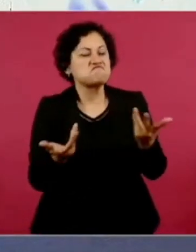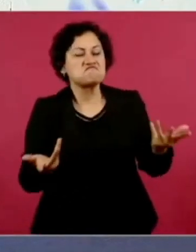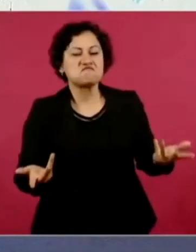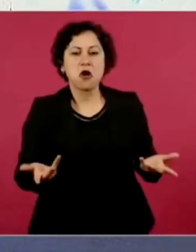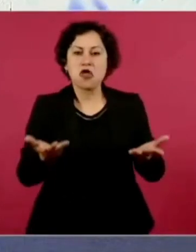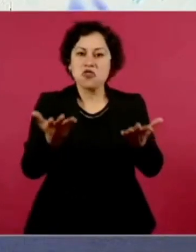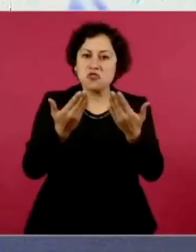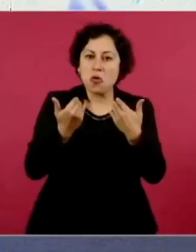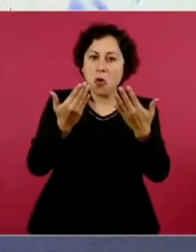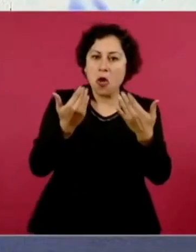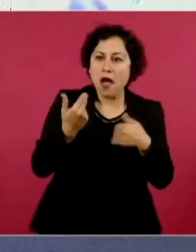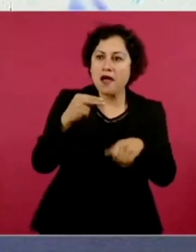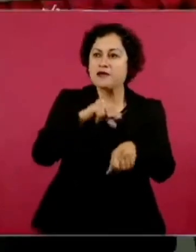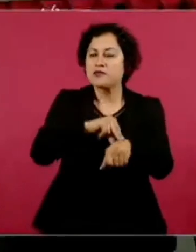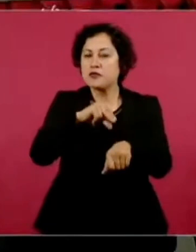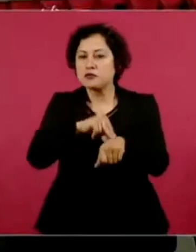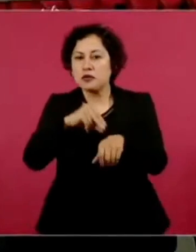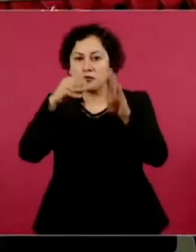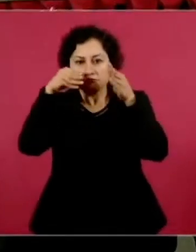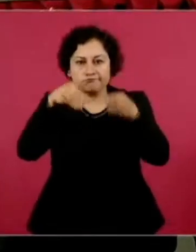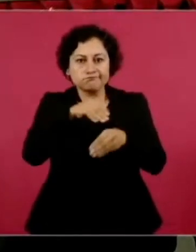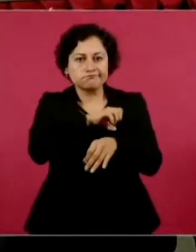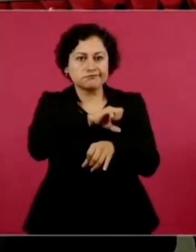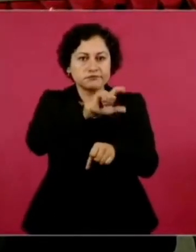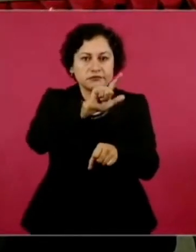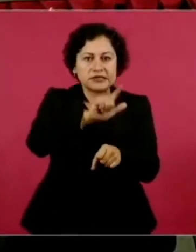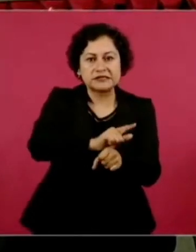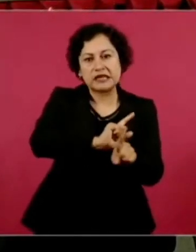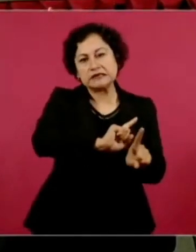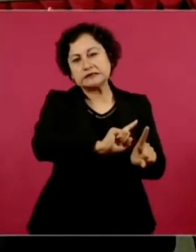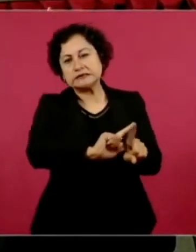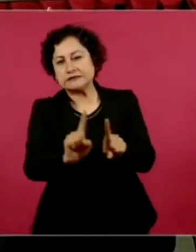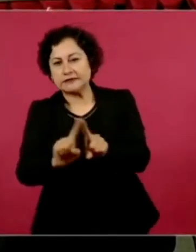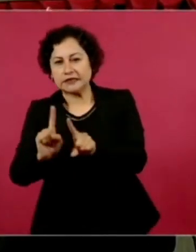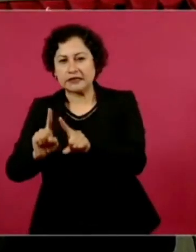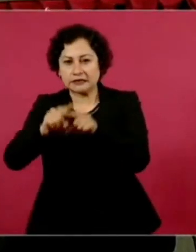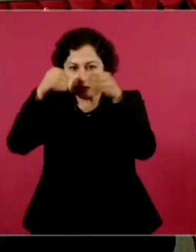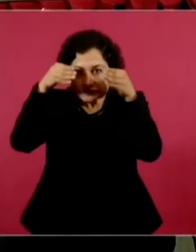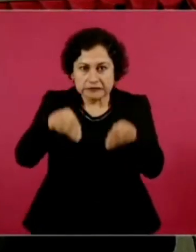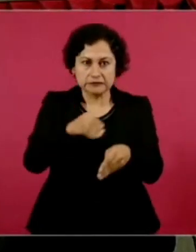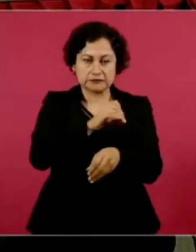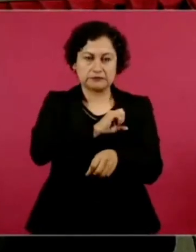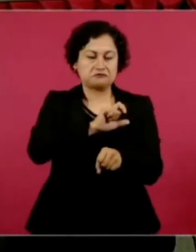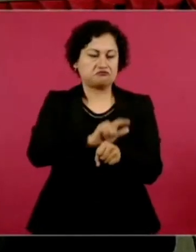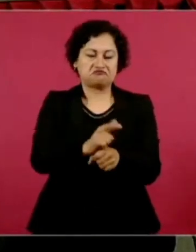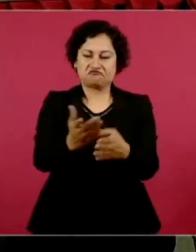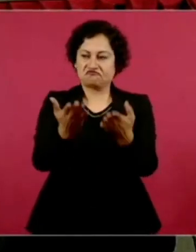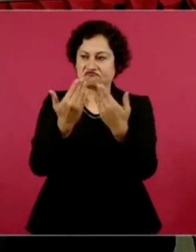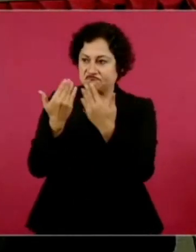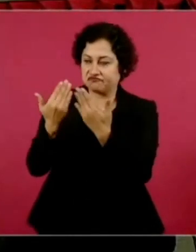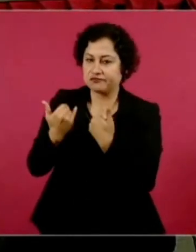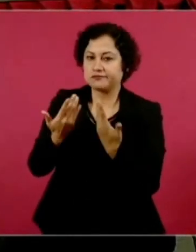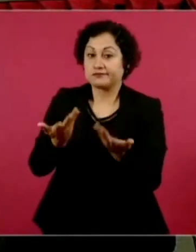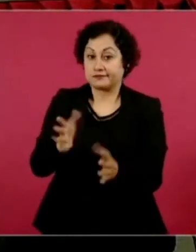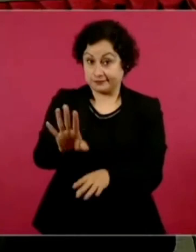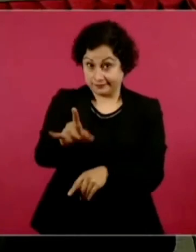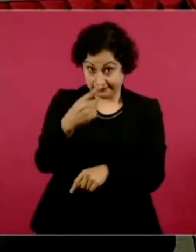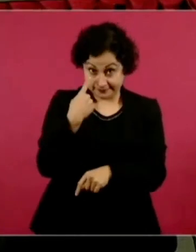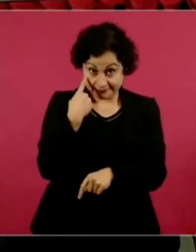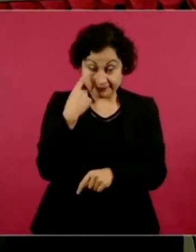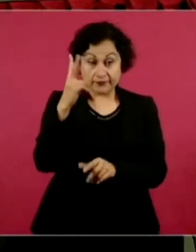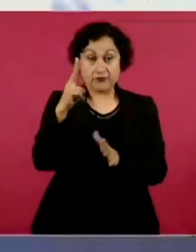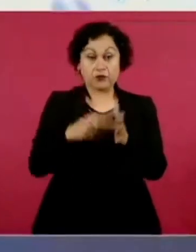especialistas para atender los diferentes padecimientos. Solamente en 2019,